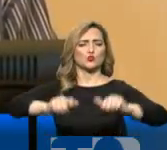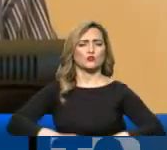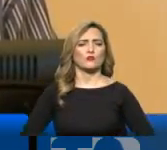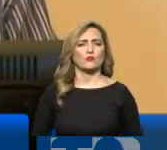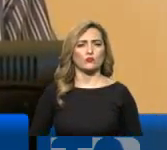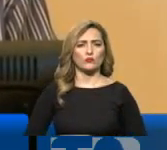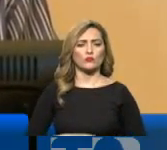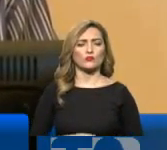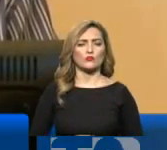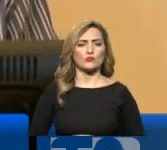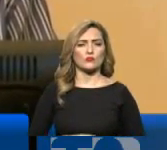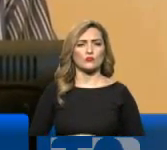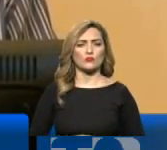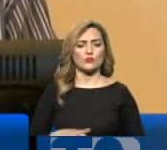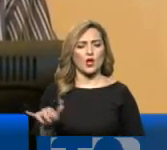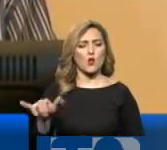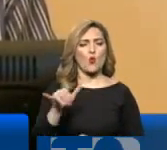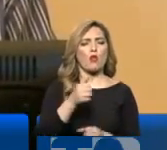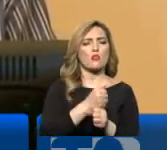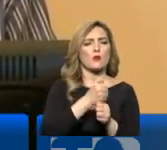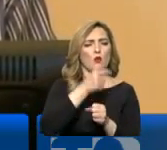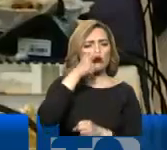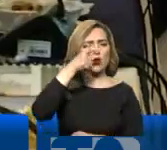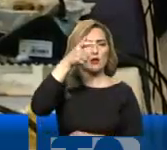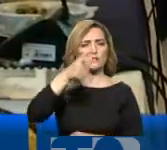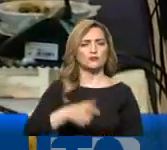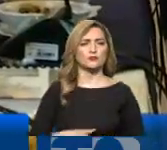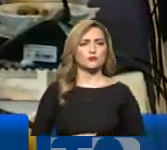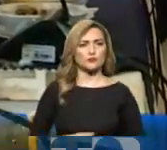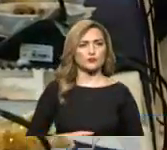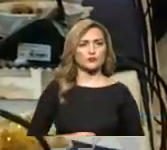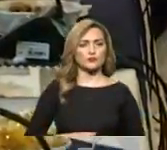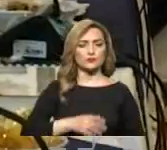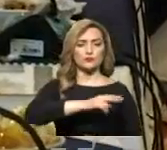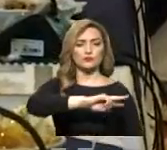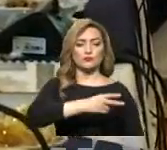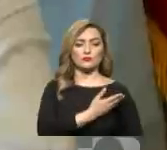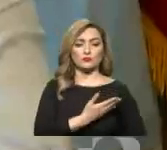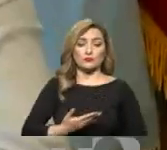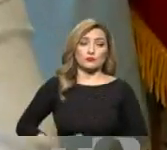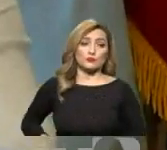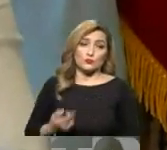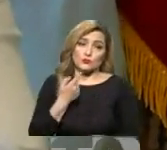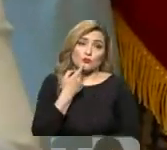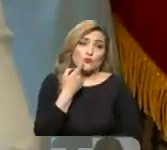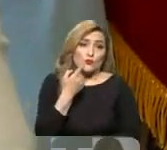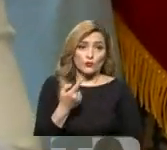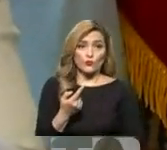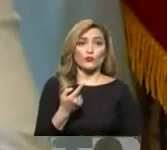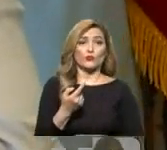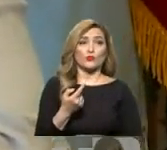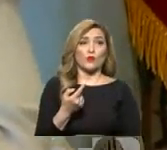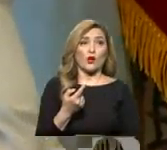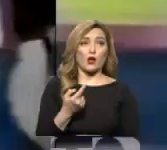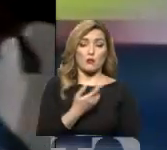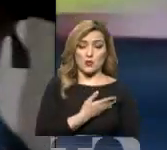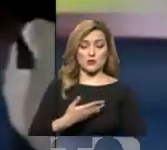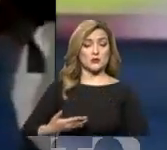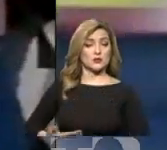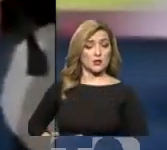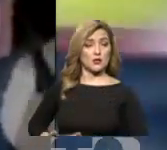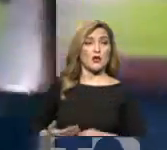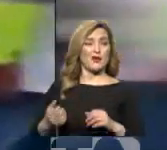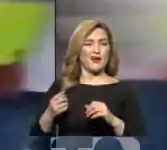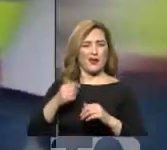misma frecuencia del trabajo como lo está haciendo la fiscalía. El vicepresidente insistió en que, como poder ejecutivo, no